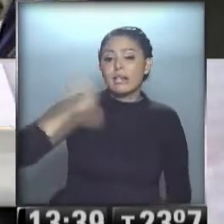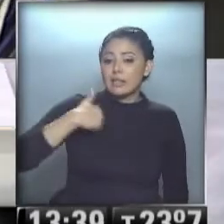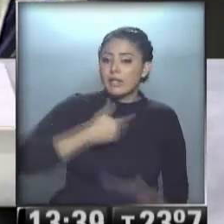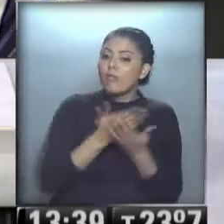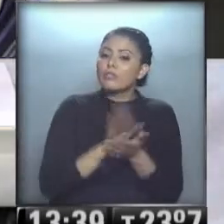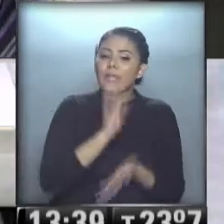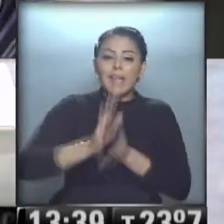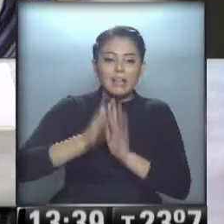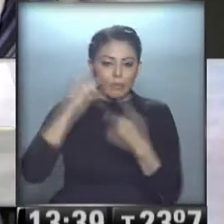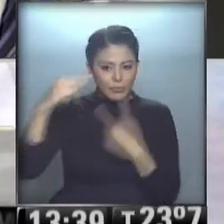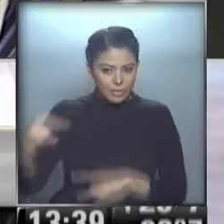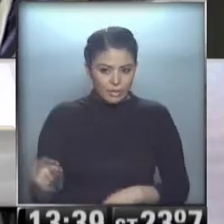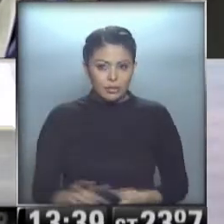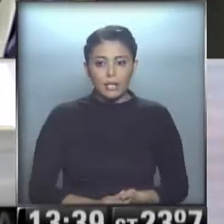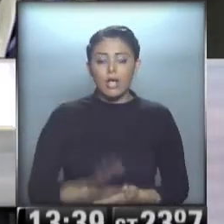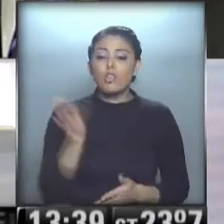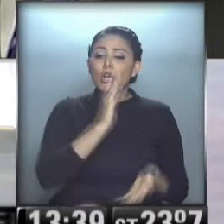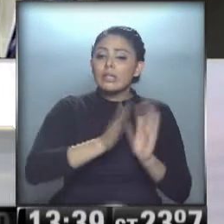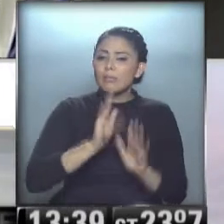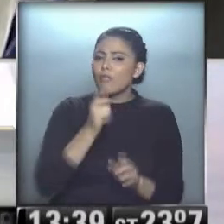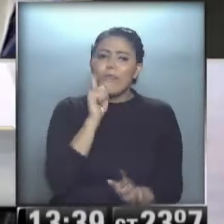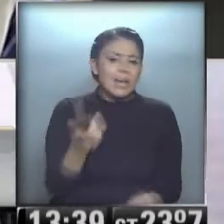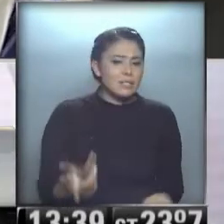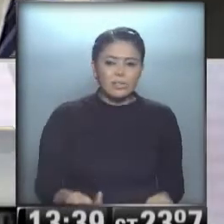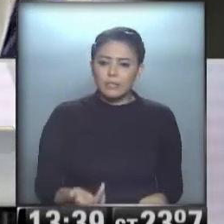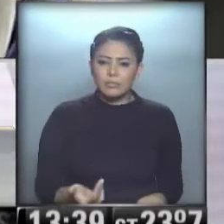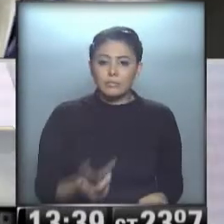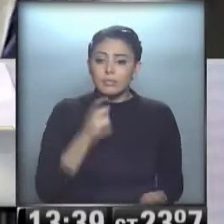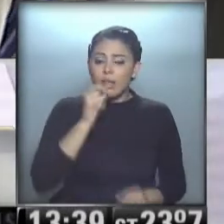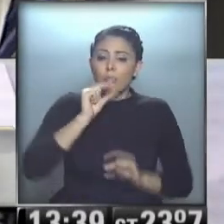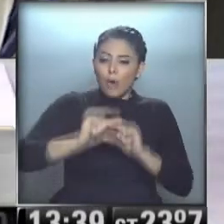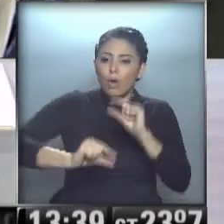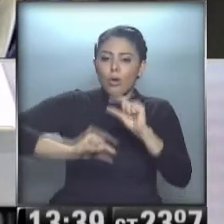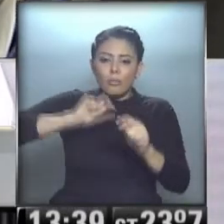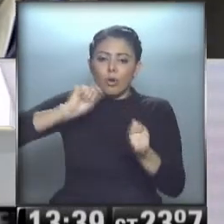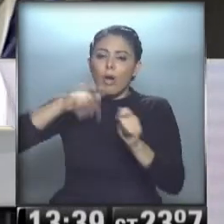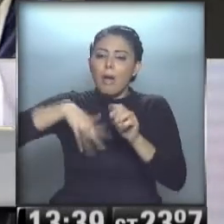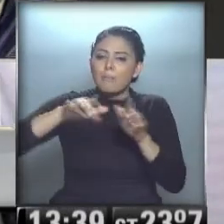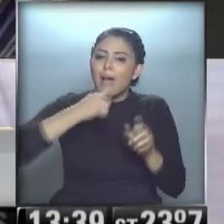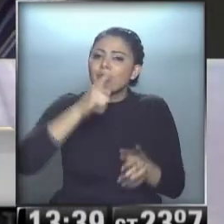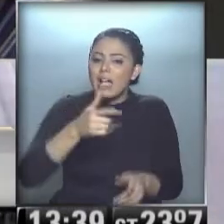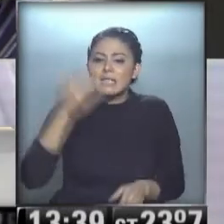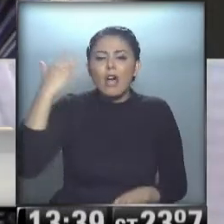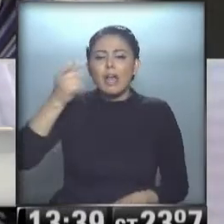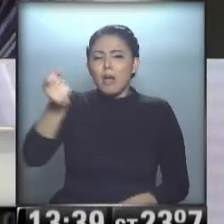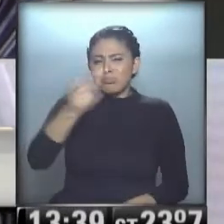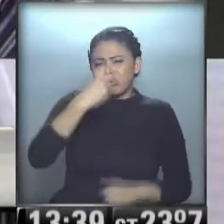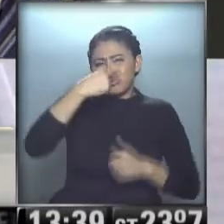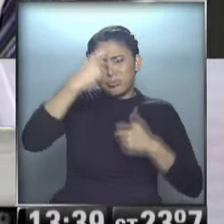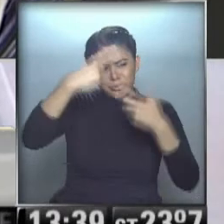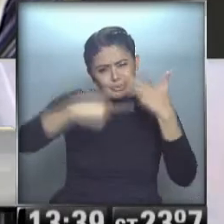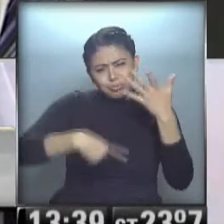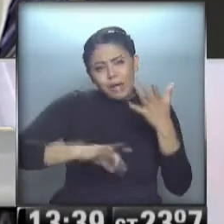tratamientos los tratamientos son muy simples se han ido simplificando se ya no son tantas pastillas como eran hace